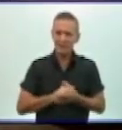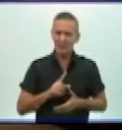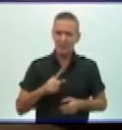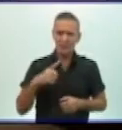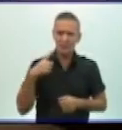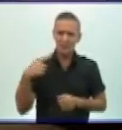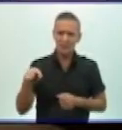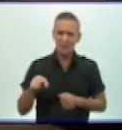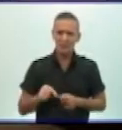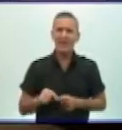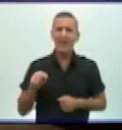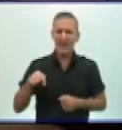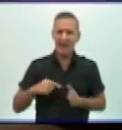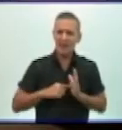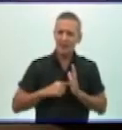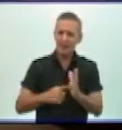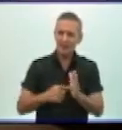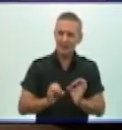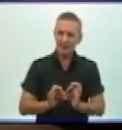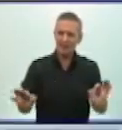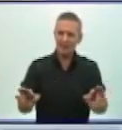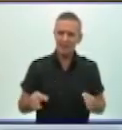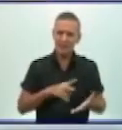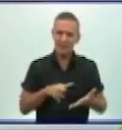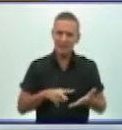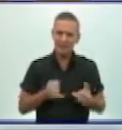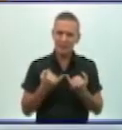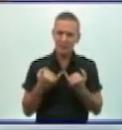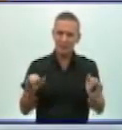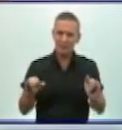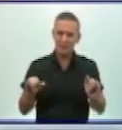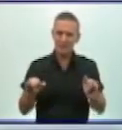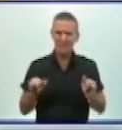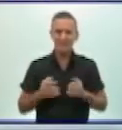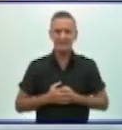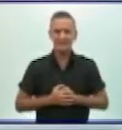una recomendación muy especial para su lectura independiente.